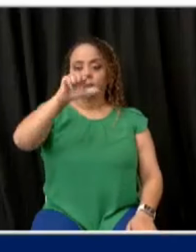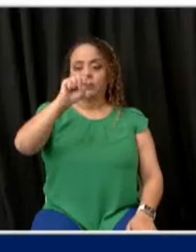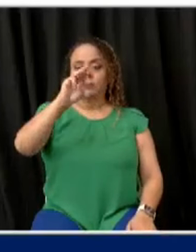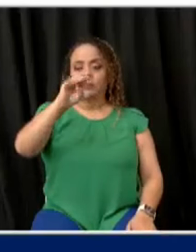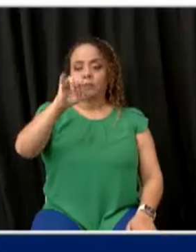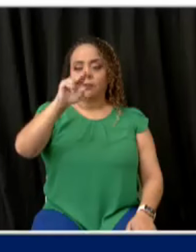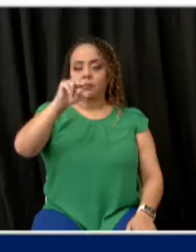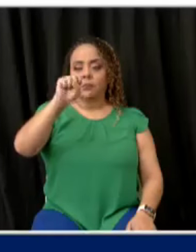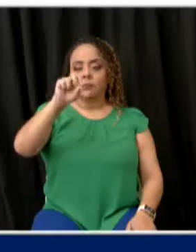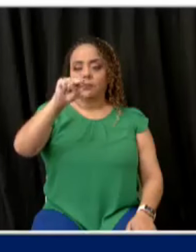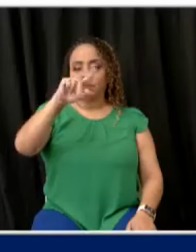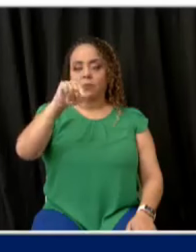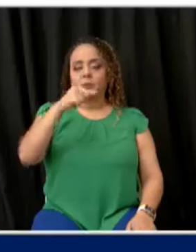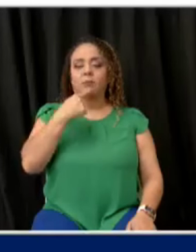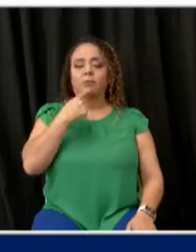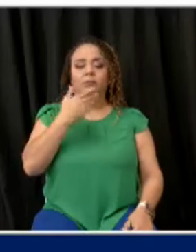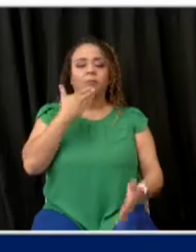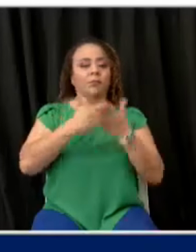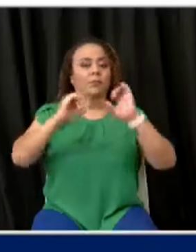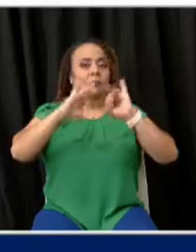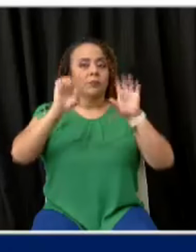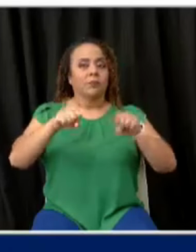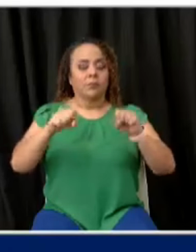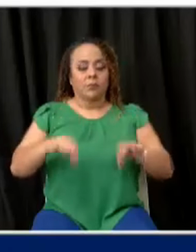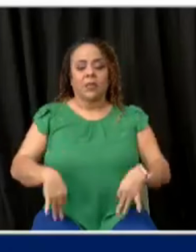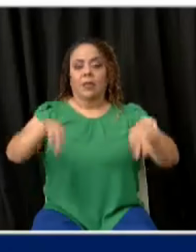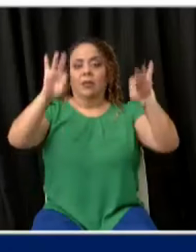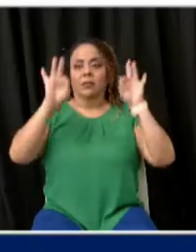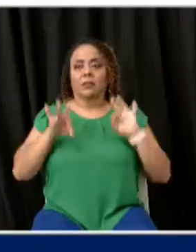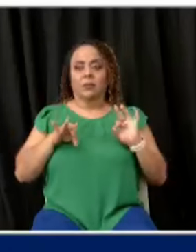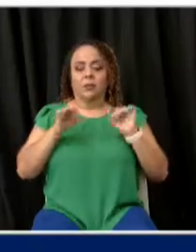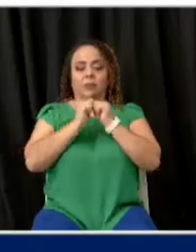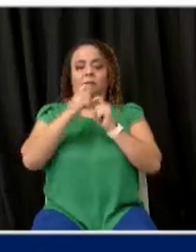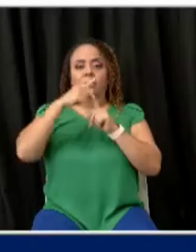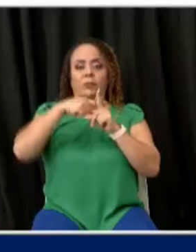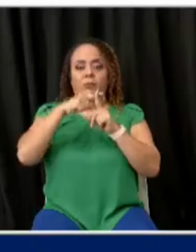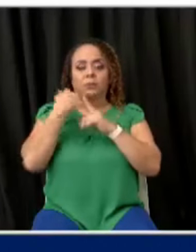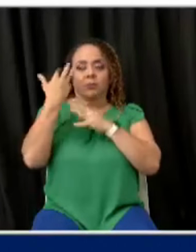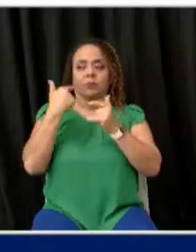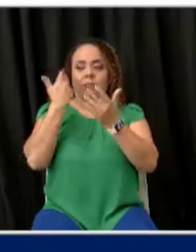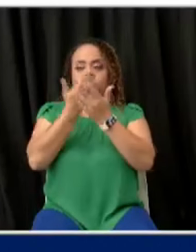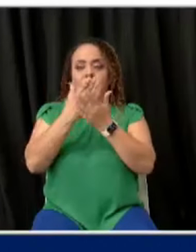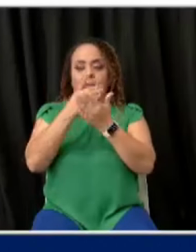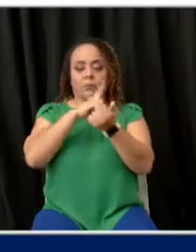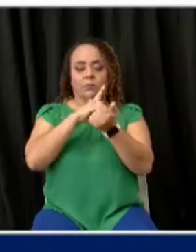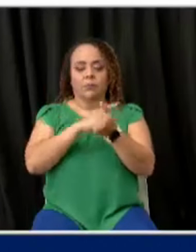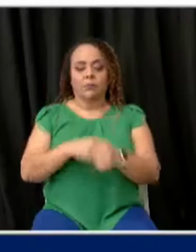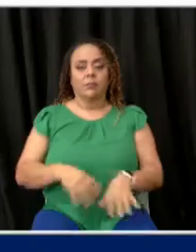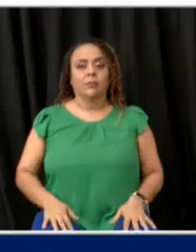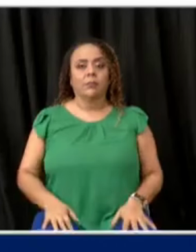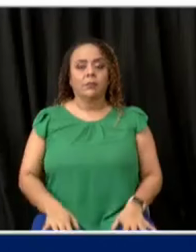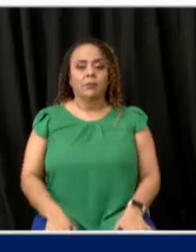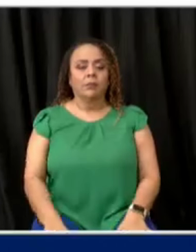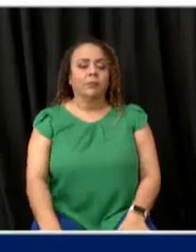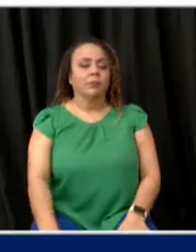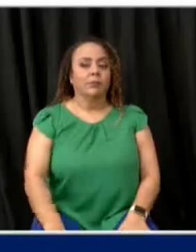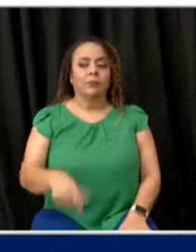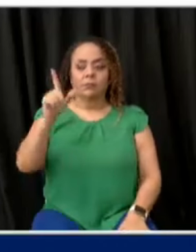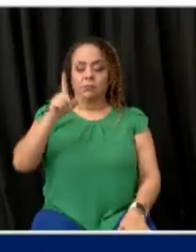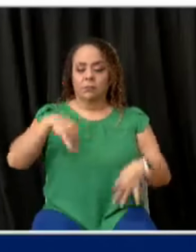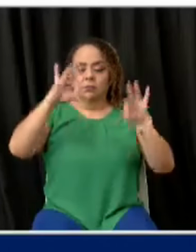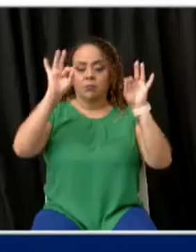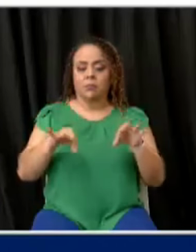buenos días, doctor. ¿Podríamos usar una sábana térmica en tanto llega la atención médica? Una sábana